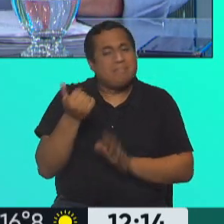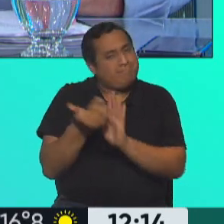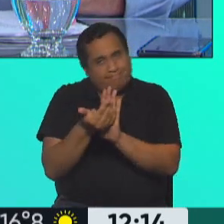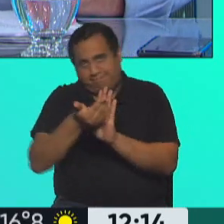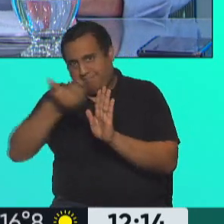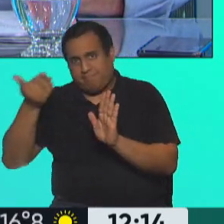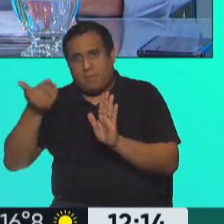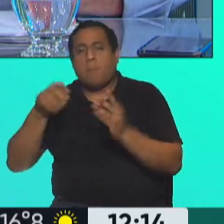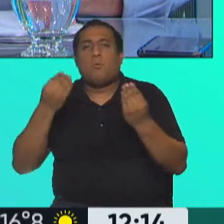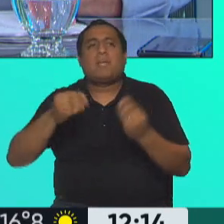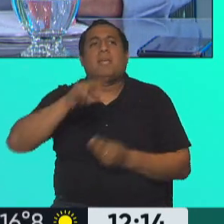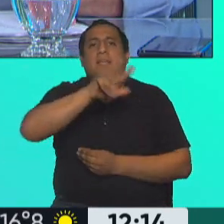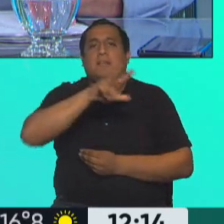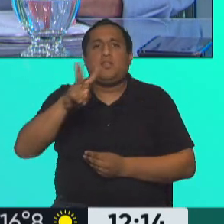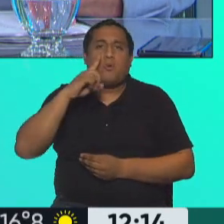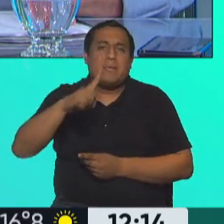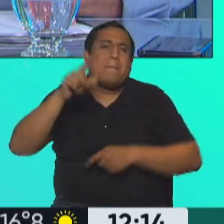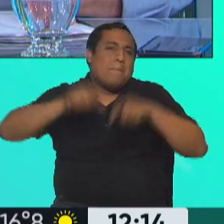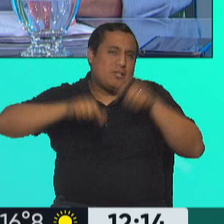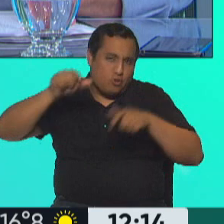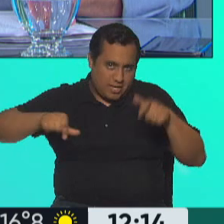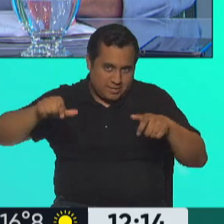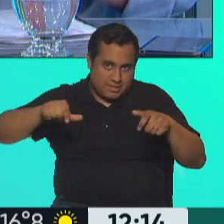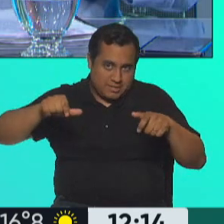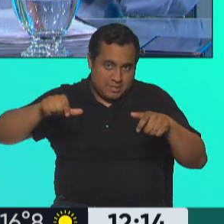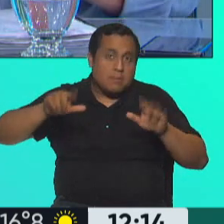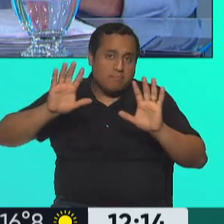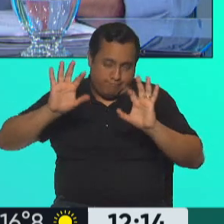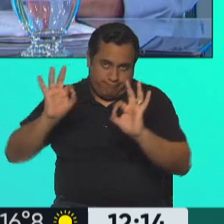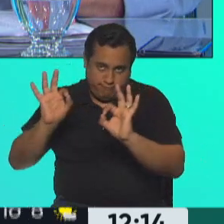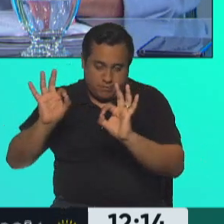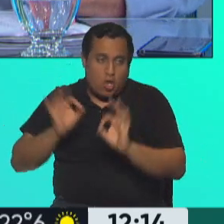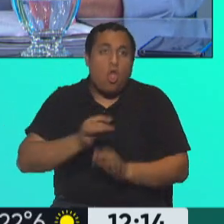porque fueron 32.000 personas físicas y